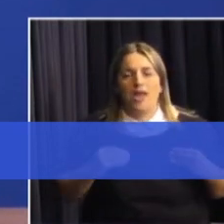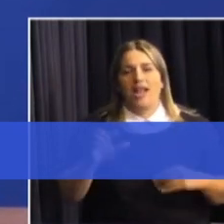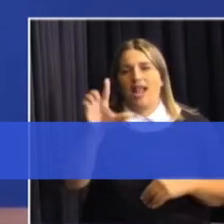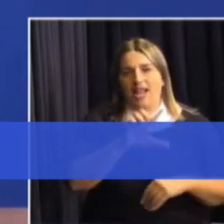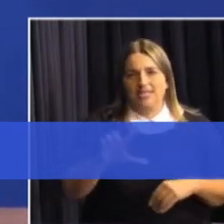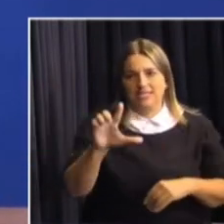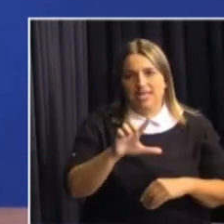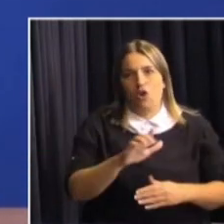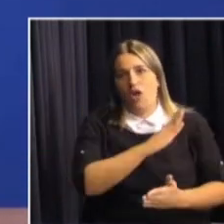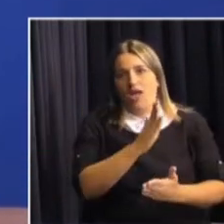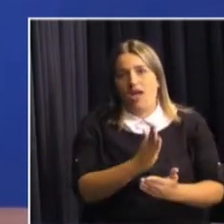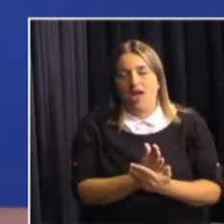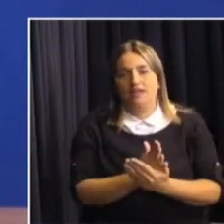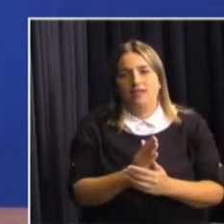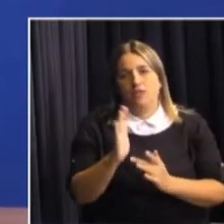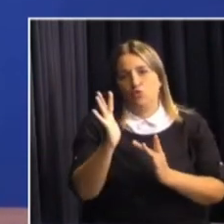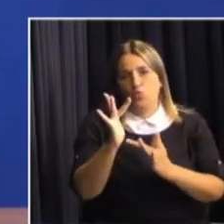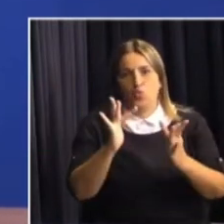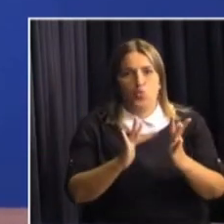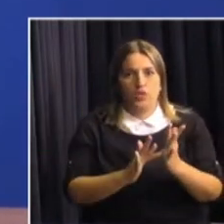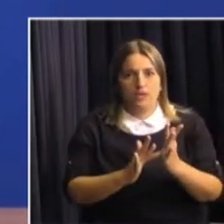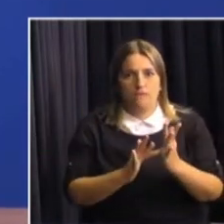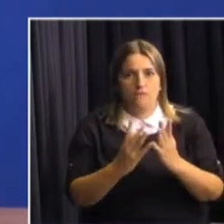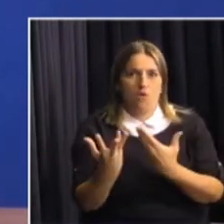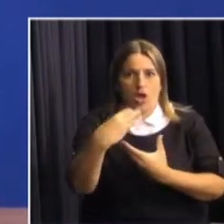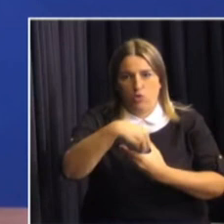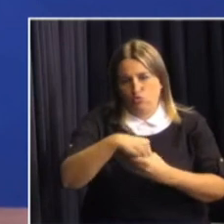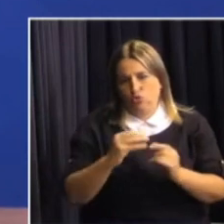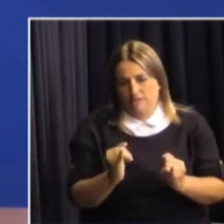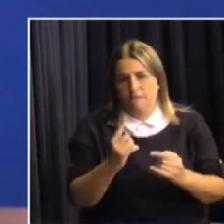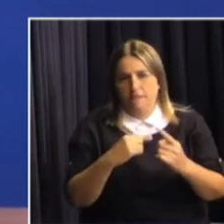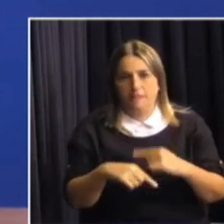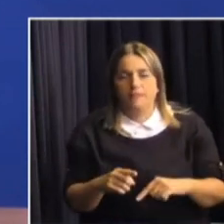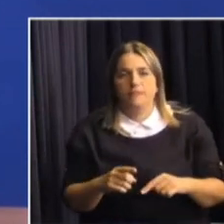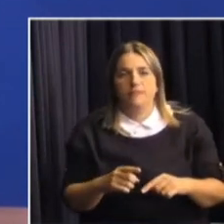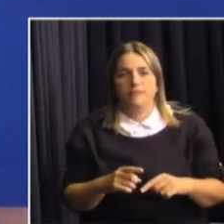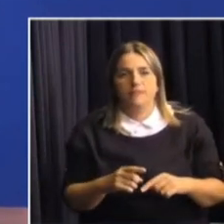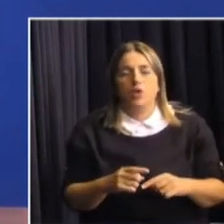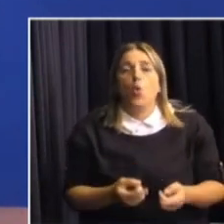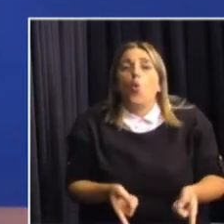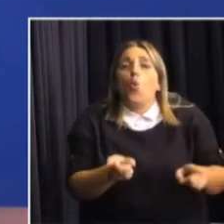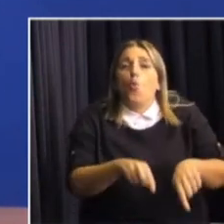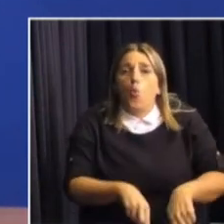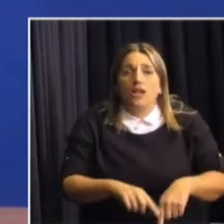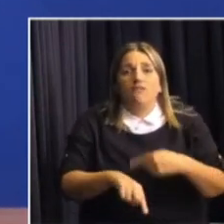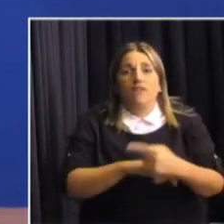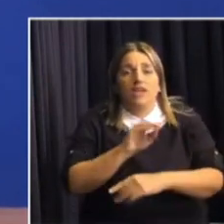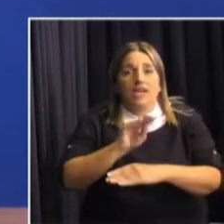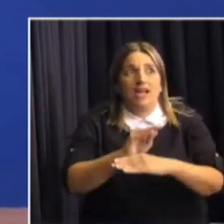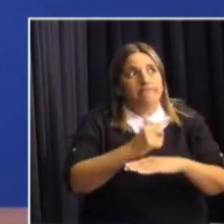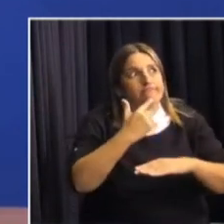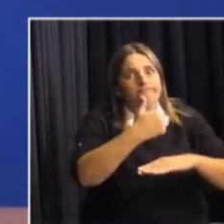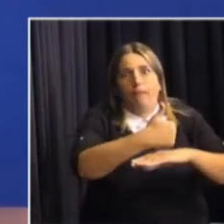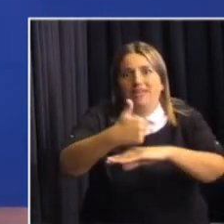hasta semana santa de turismo inclusive el regreso posterior a la